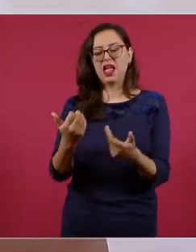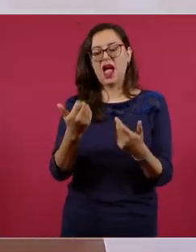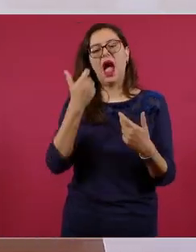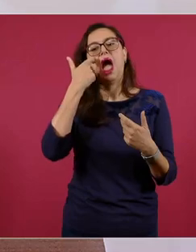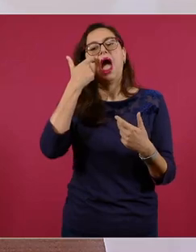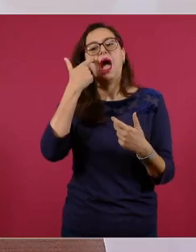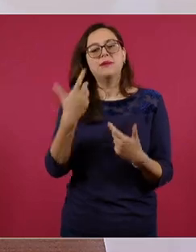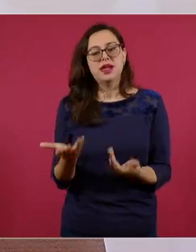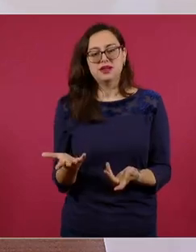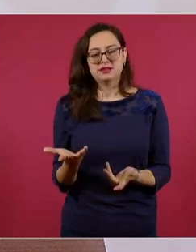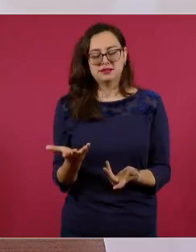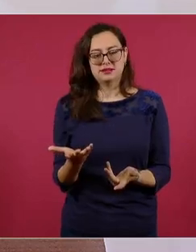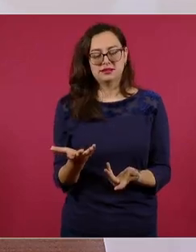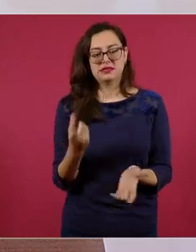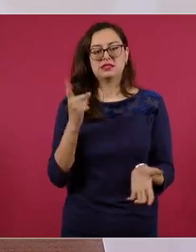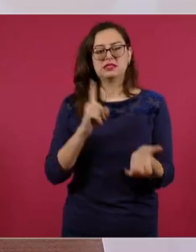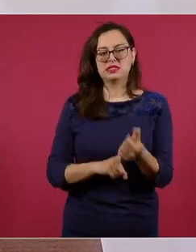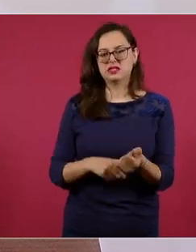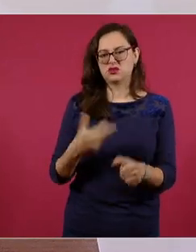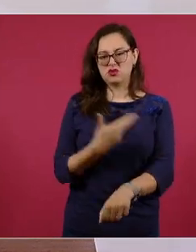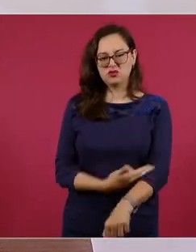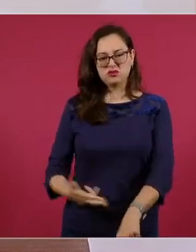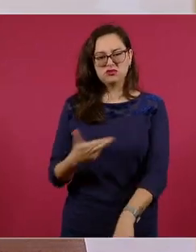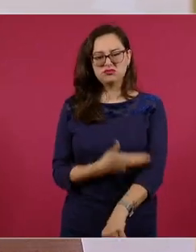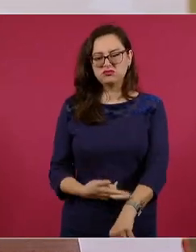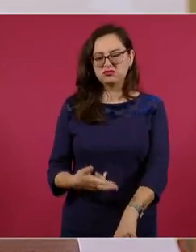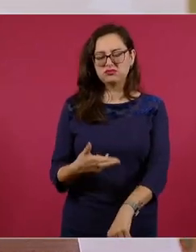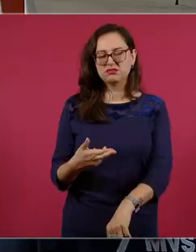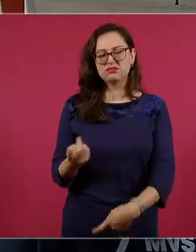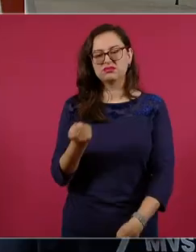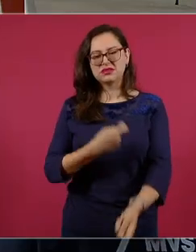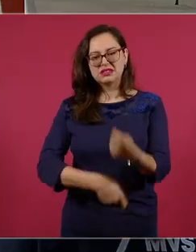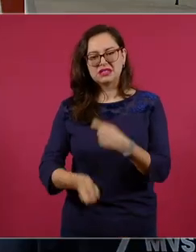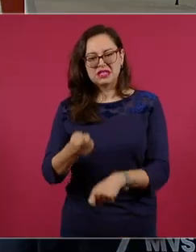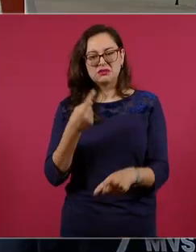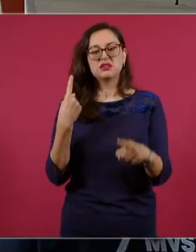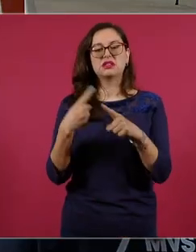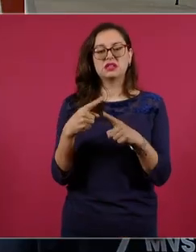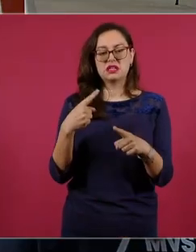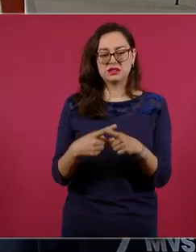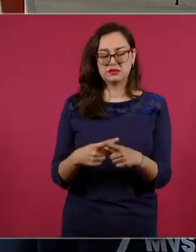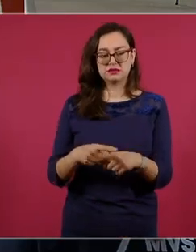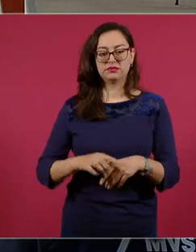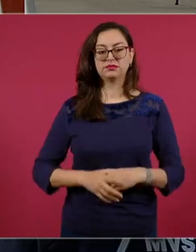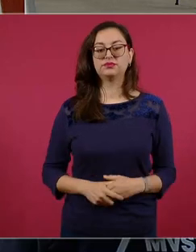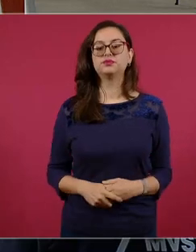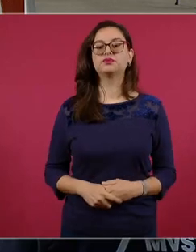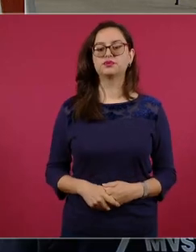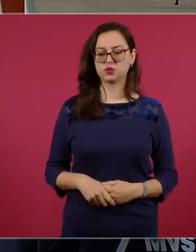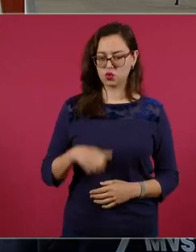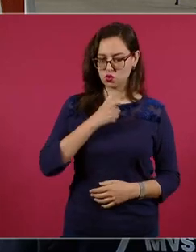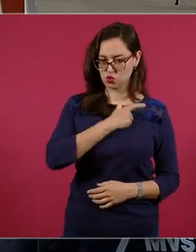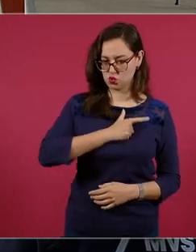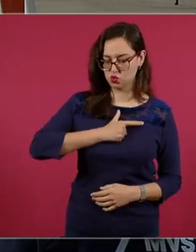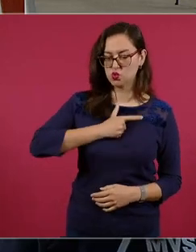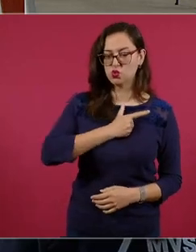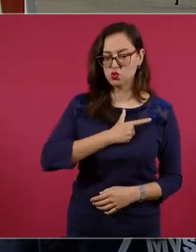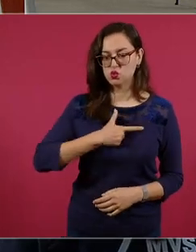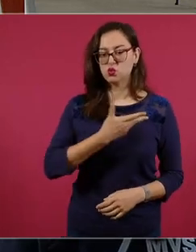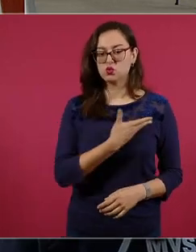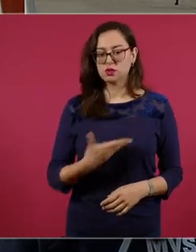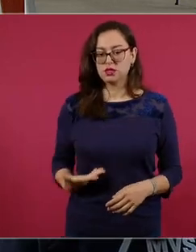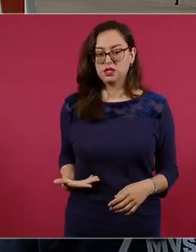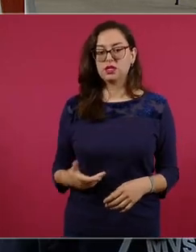están haciendo la gestión y se puede hacer algo. Con gusto, presidente. En otro